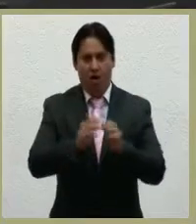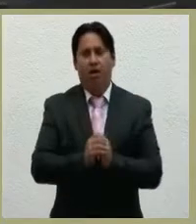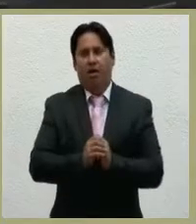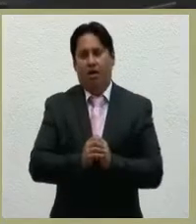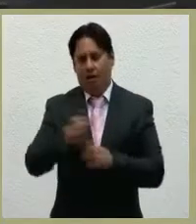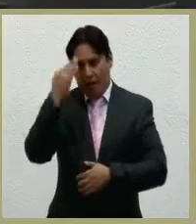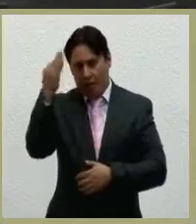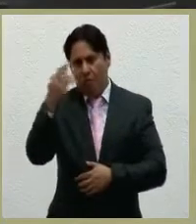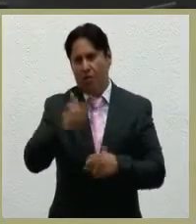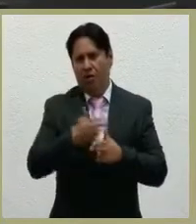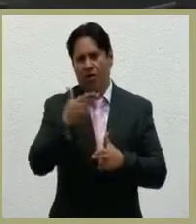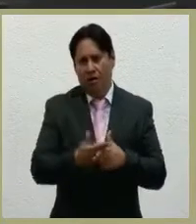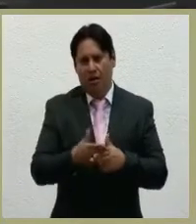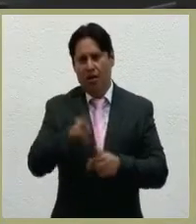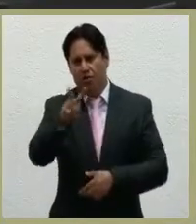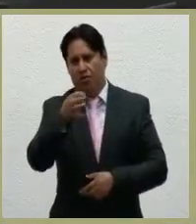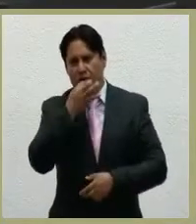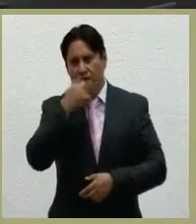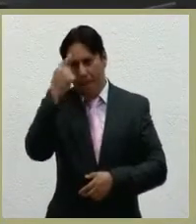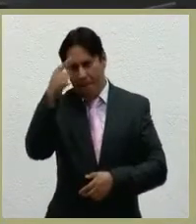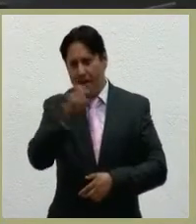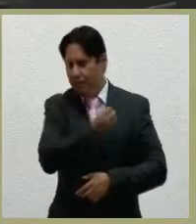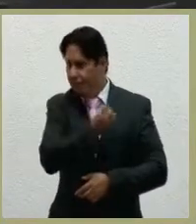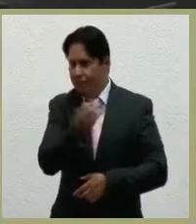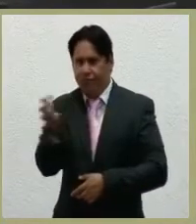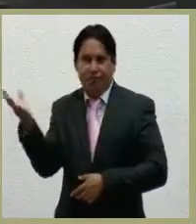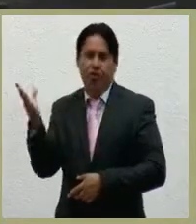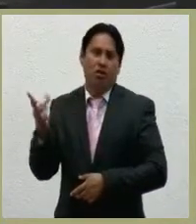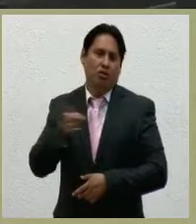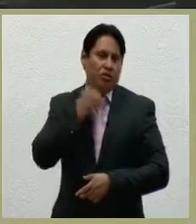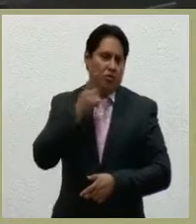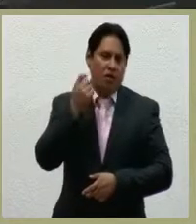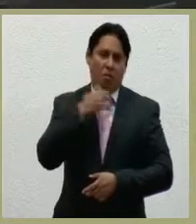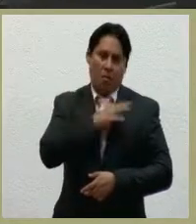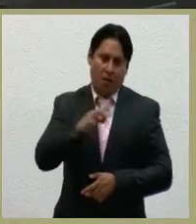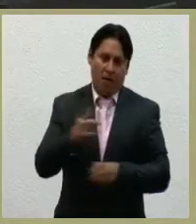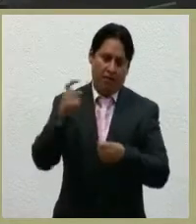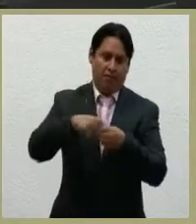tiempo máximo de 2 minutos para que las diputadas y los diputados emitan su voto.